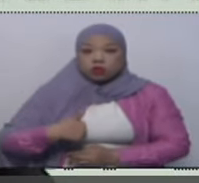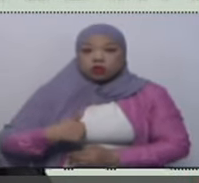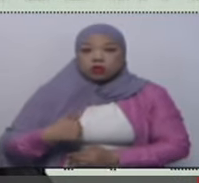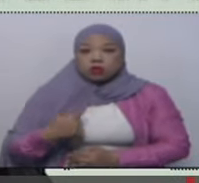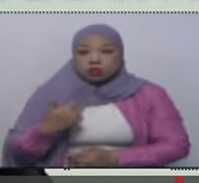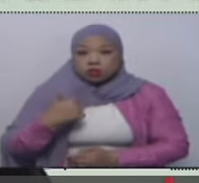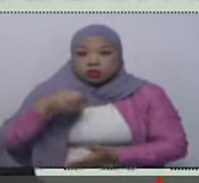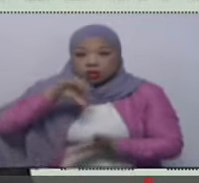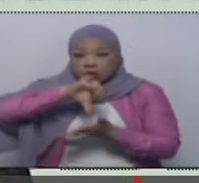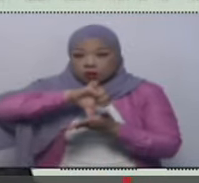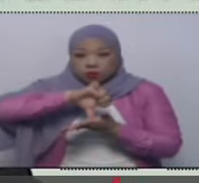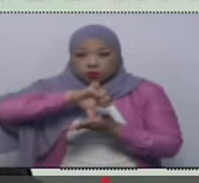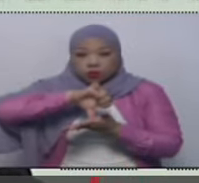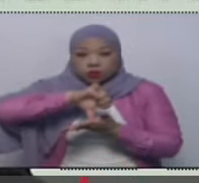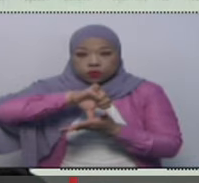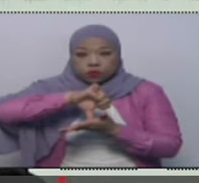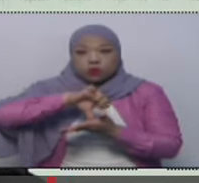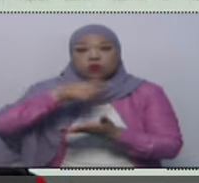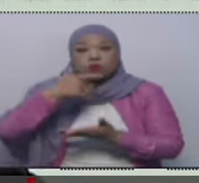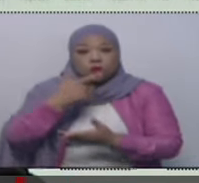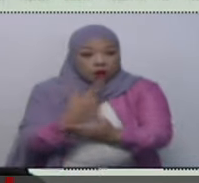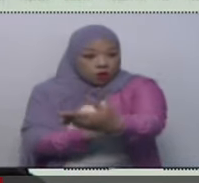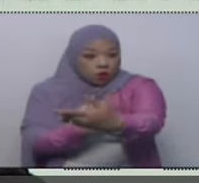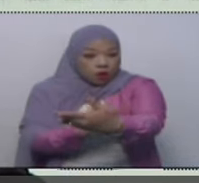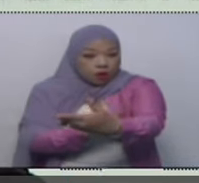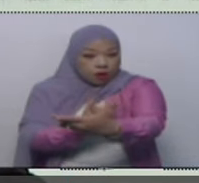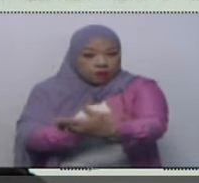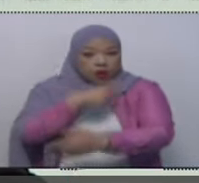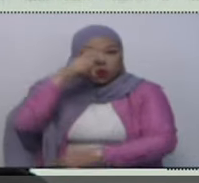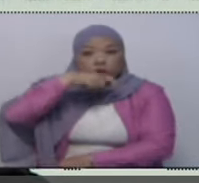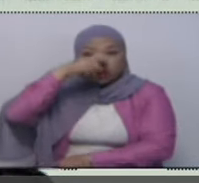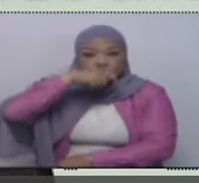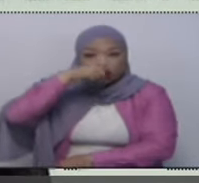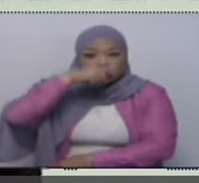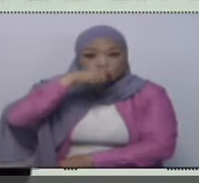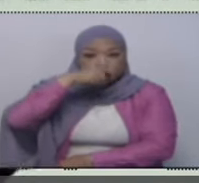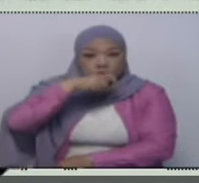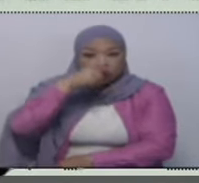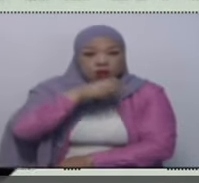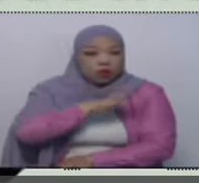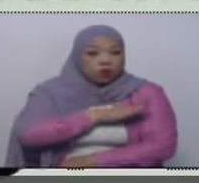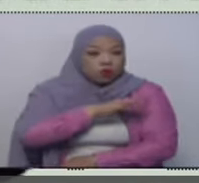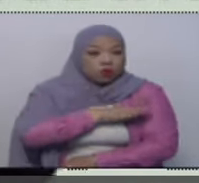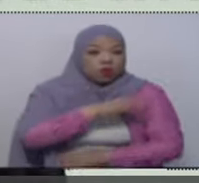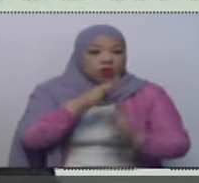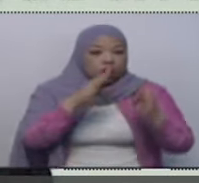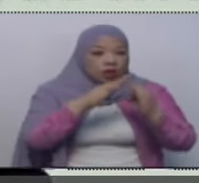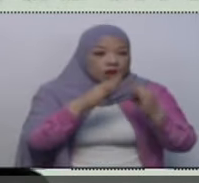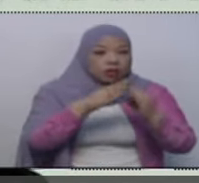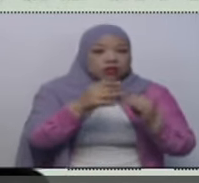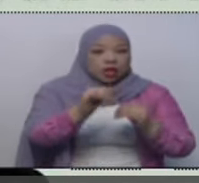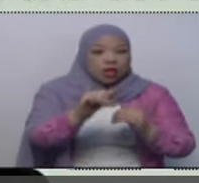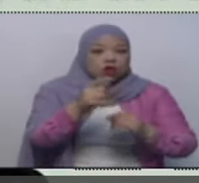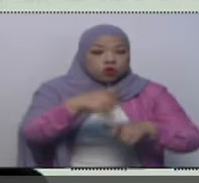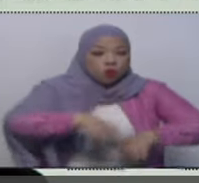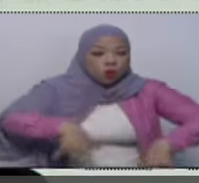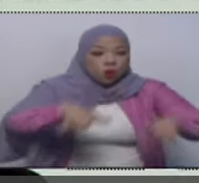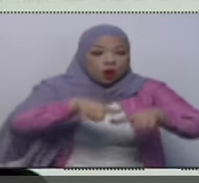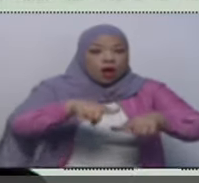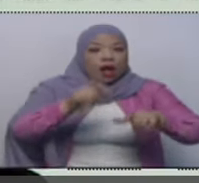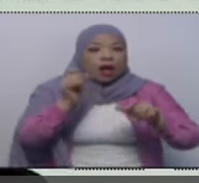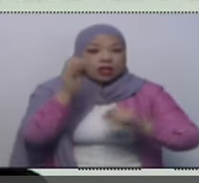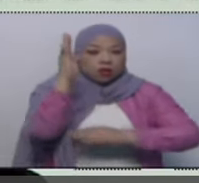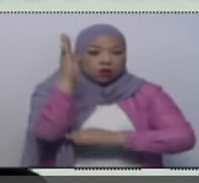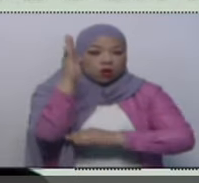en mi caso en Irán, los hermanos judíos tienen su propia sinagoga. Sinagoga de